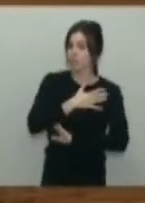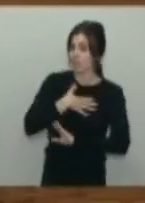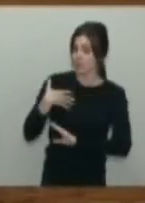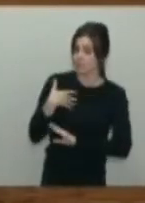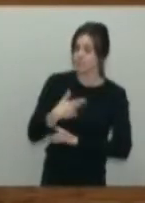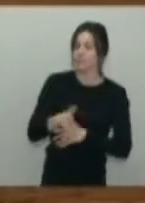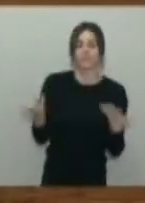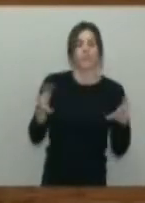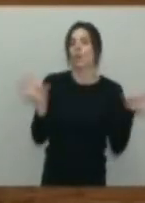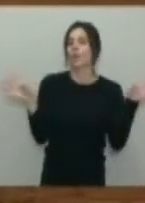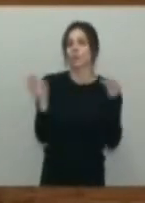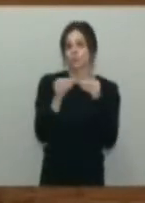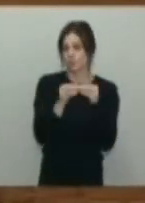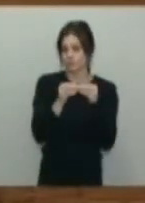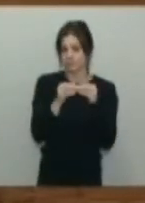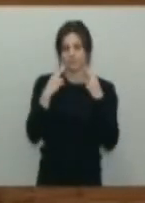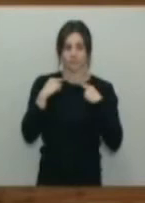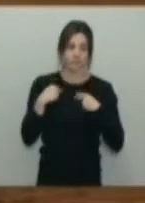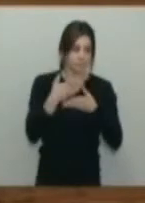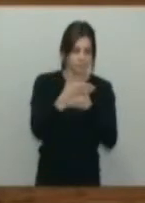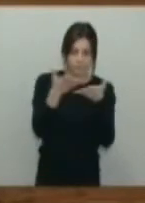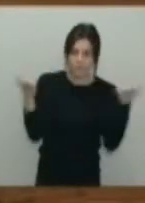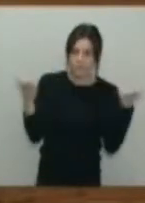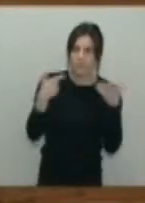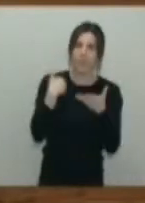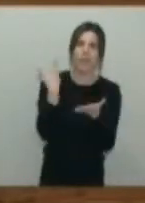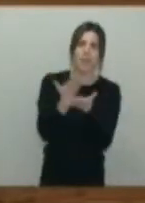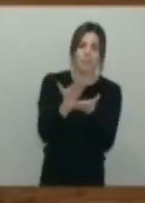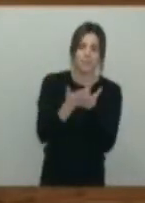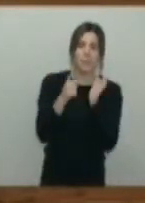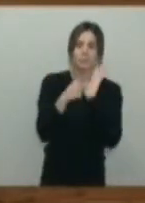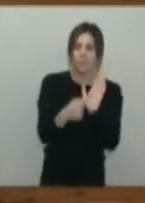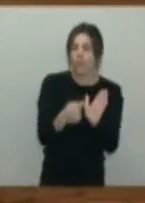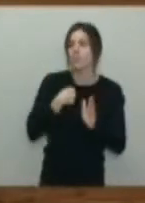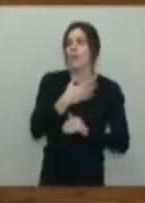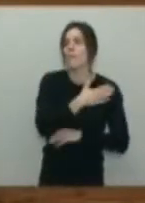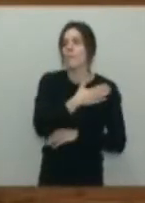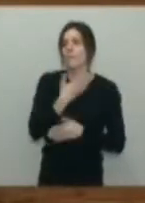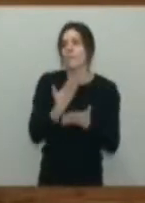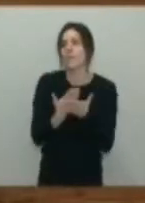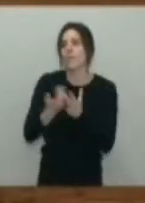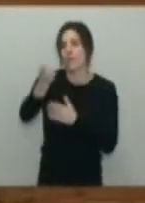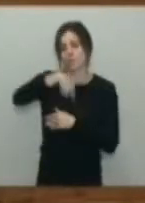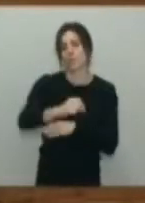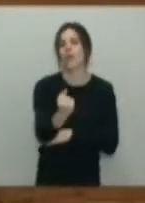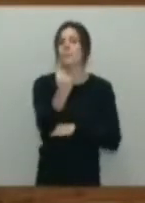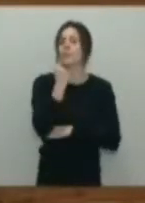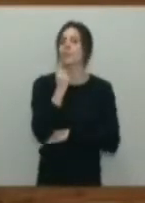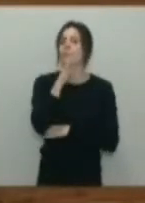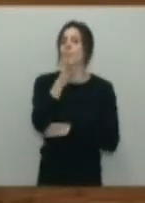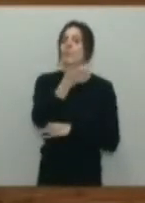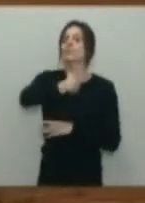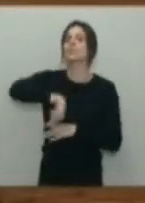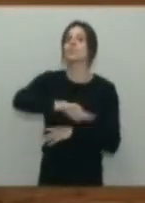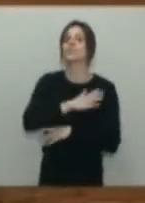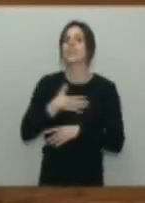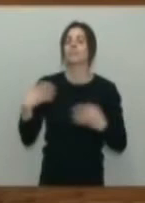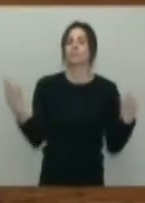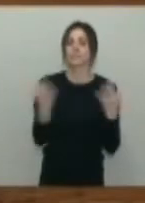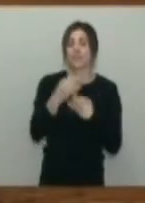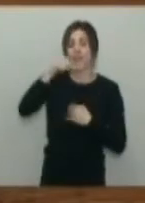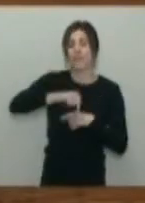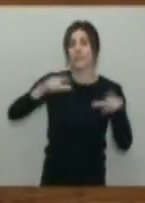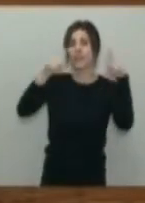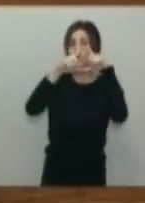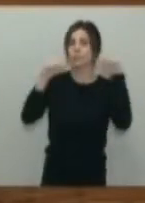señorías, con esta proposición, para la que les solicito su apoyo, tan solo pretendemos que se cumpla en Asturias la ley